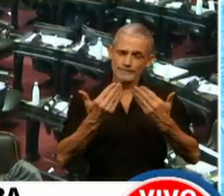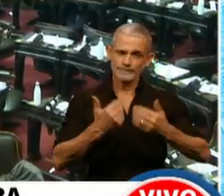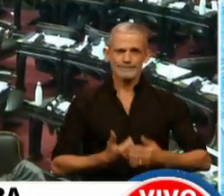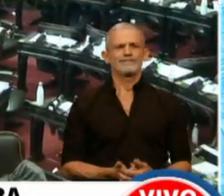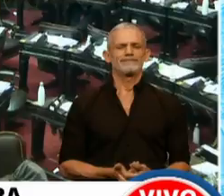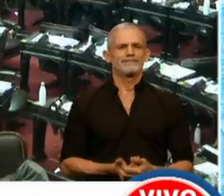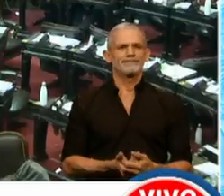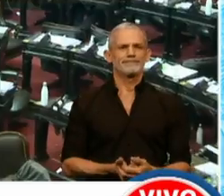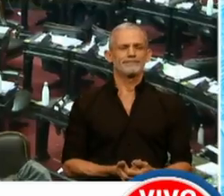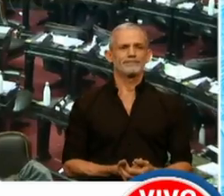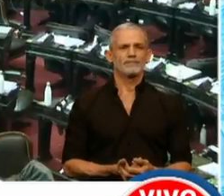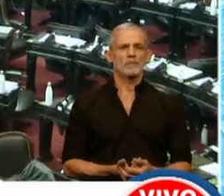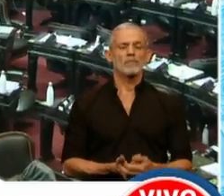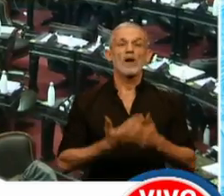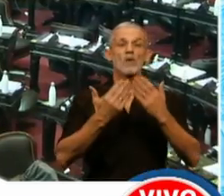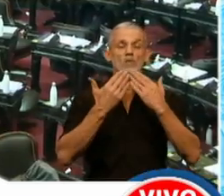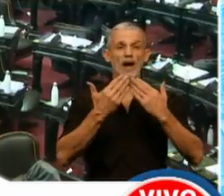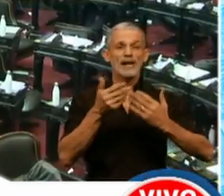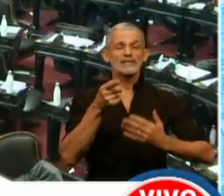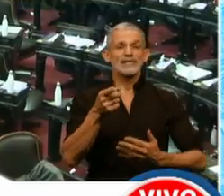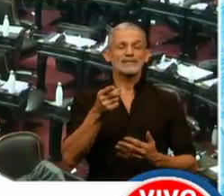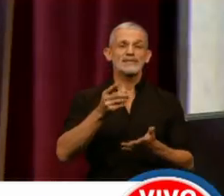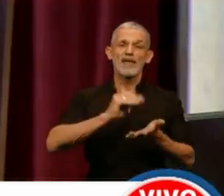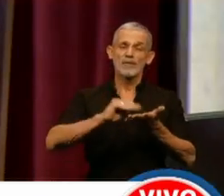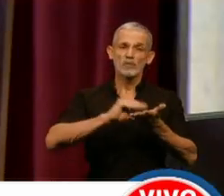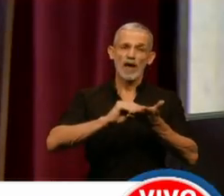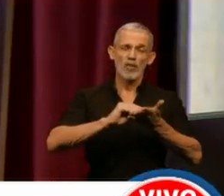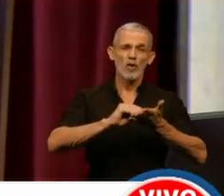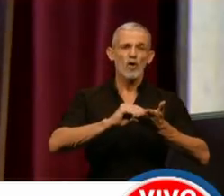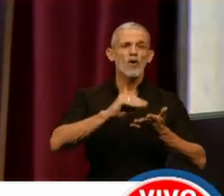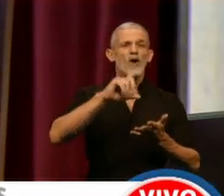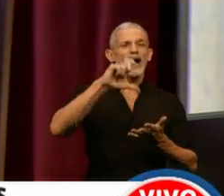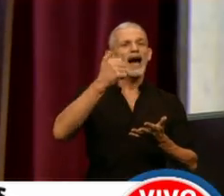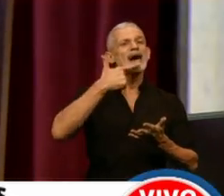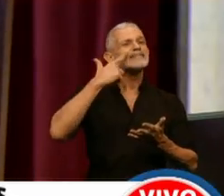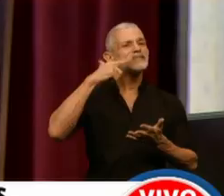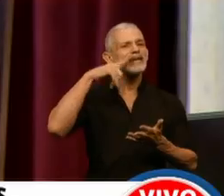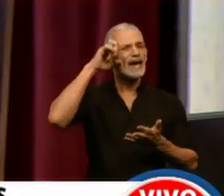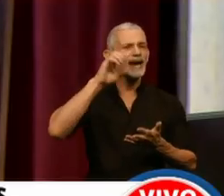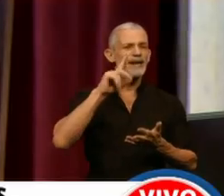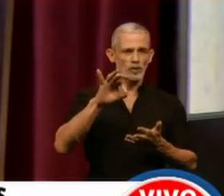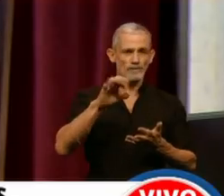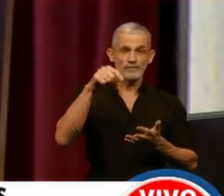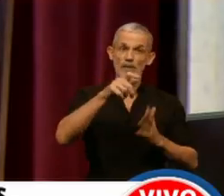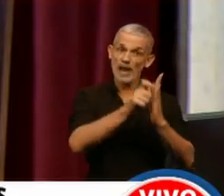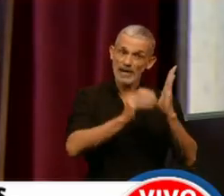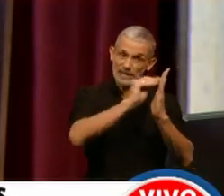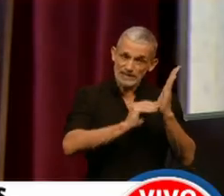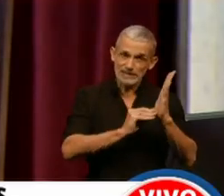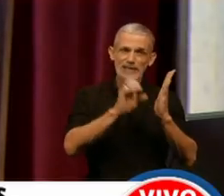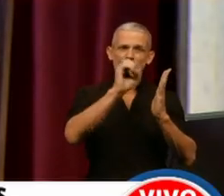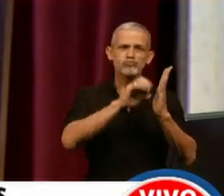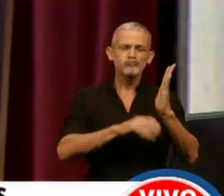gracias muchas gracias diputado paulo cassinerio continuando la lista de oradores